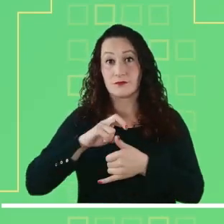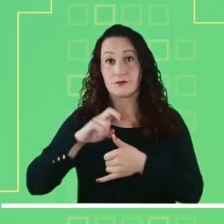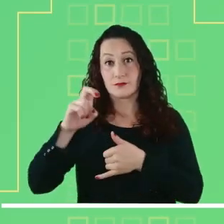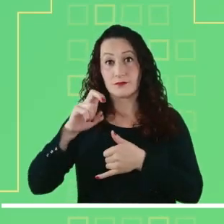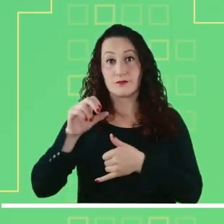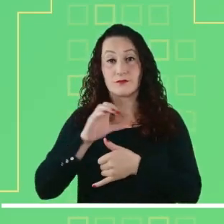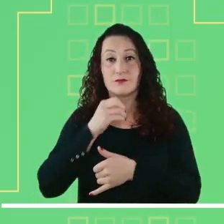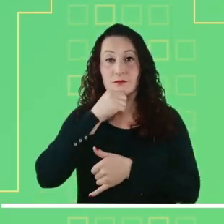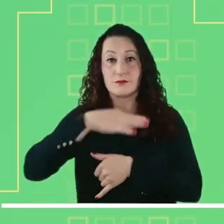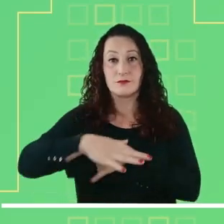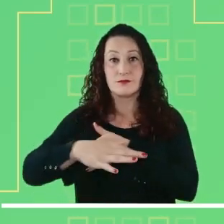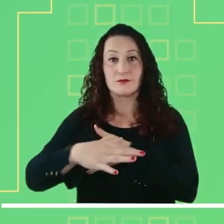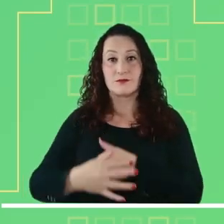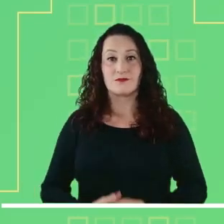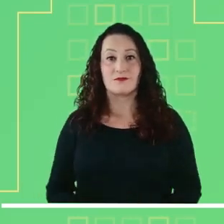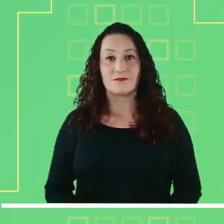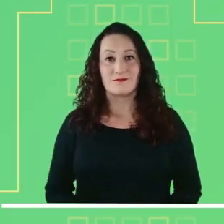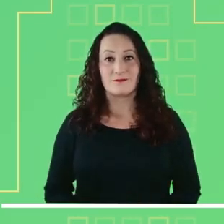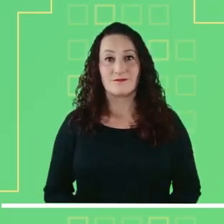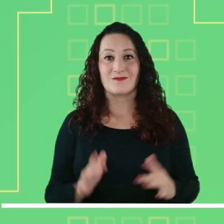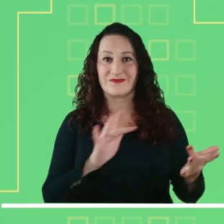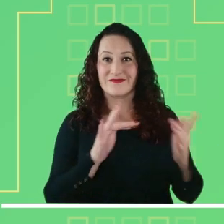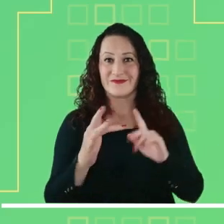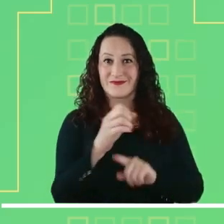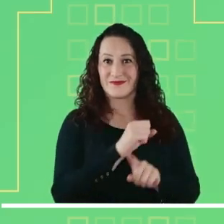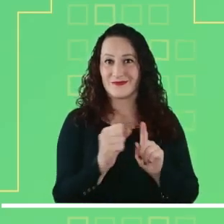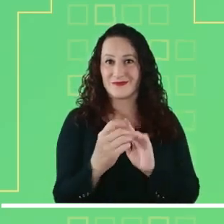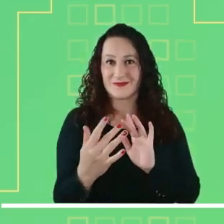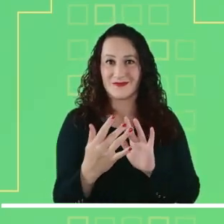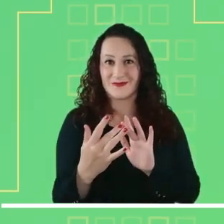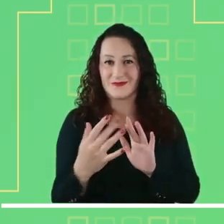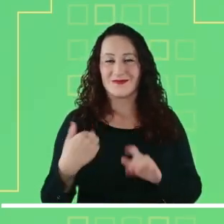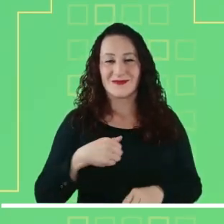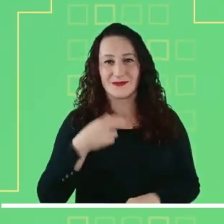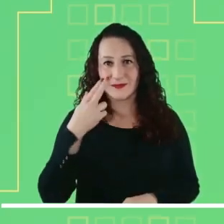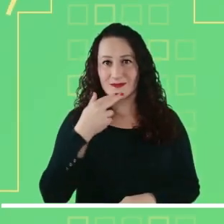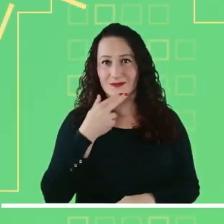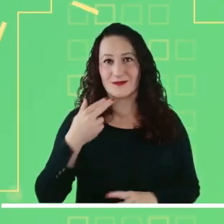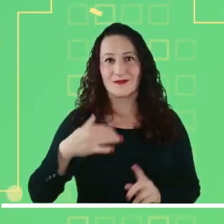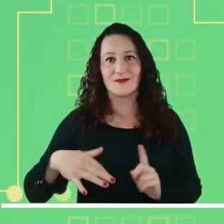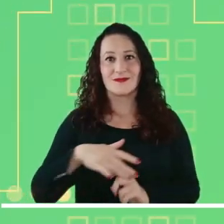del archipiélago de San Andrés y Providencia, así como en el norte del Mar Caribe.